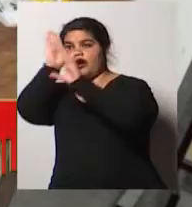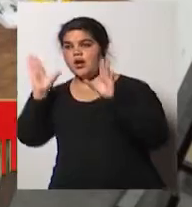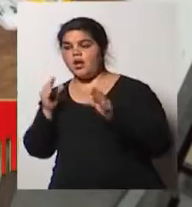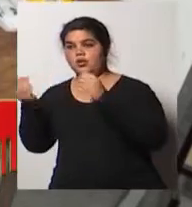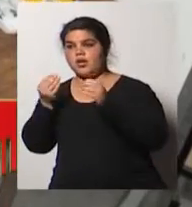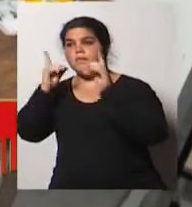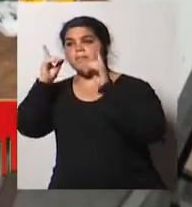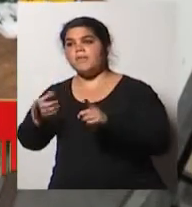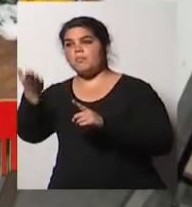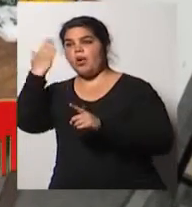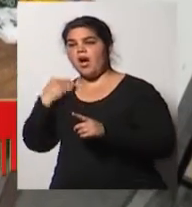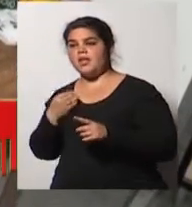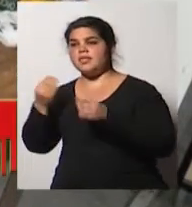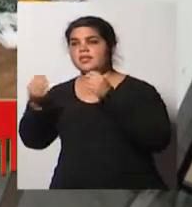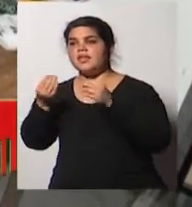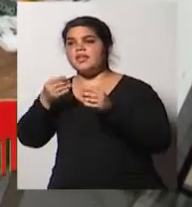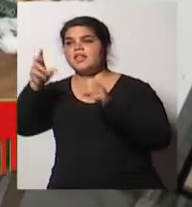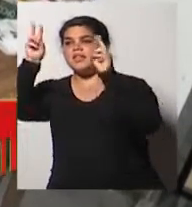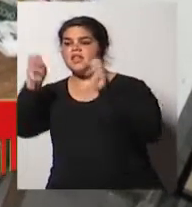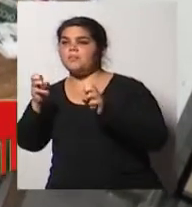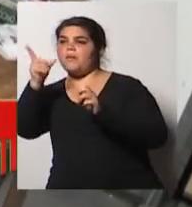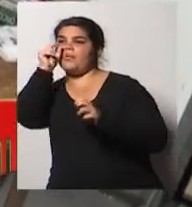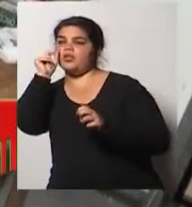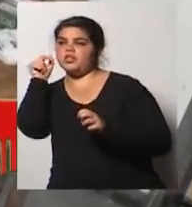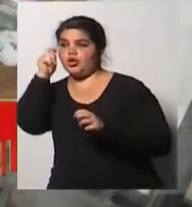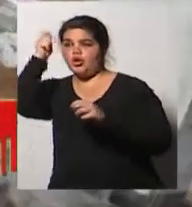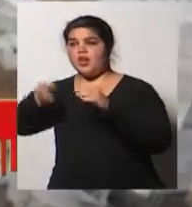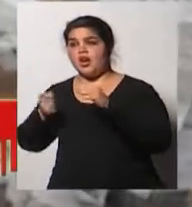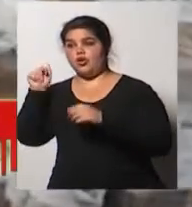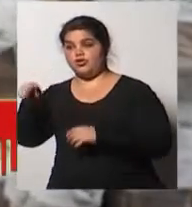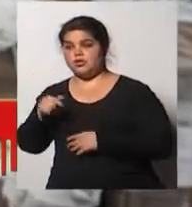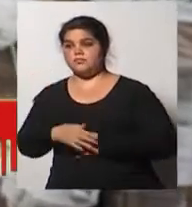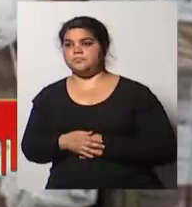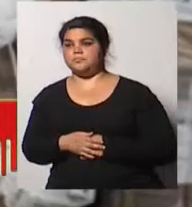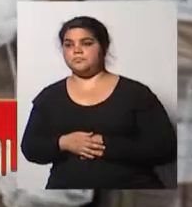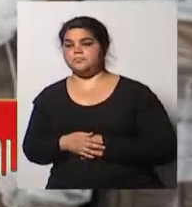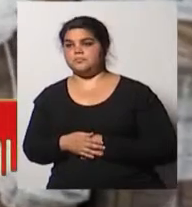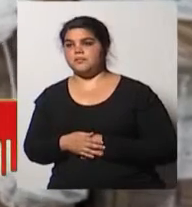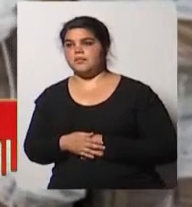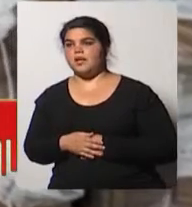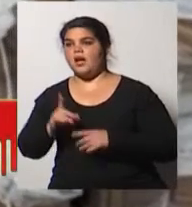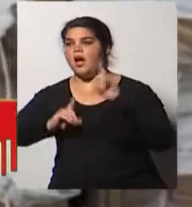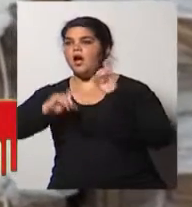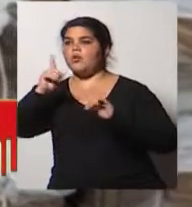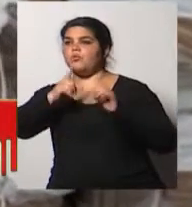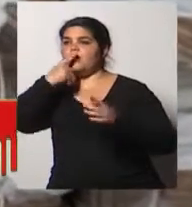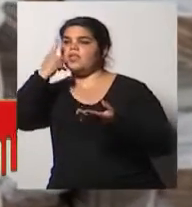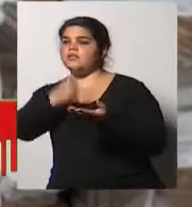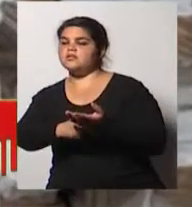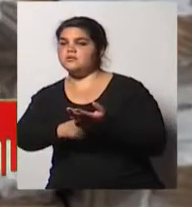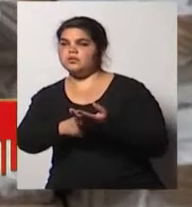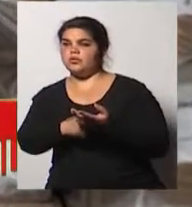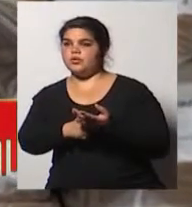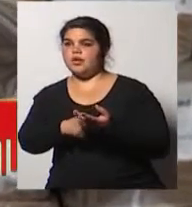de lo que significa la función política de la Corte. Es decir, situaciones como son estas decisiones muchas veces de